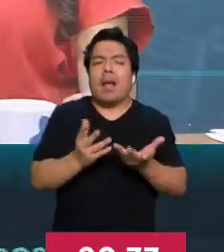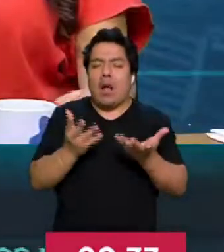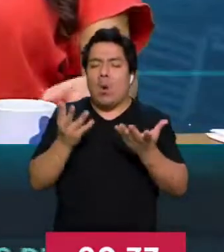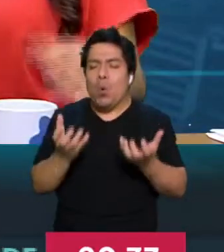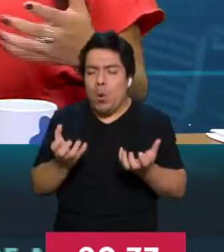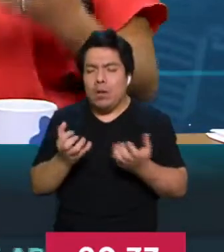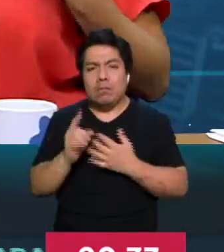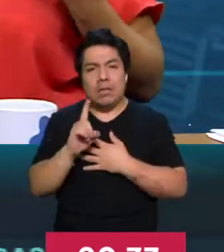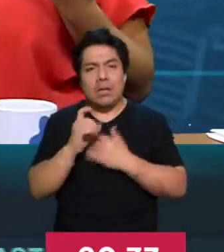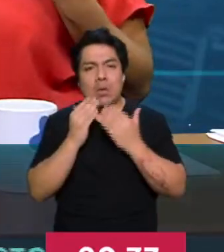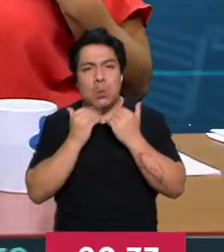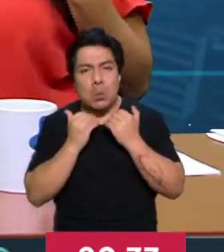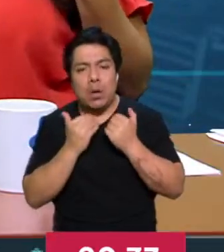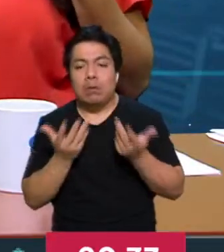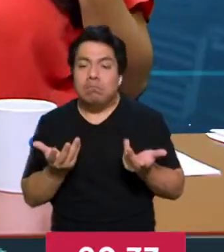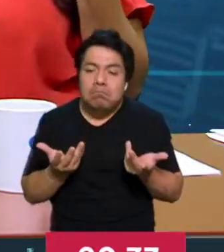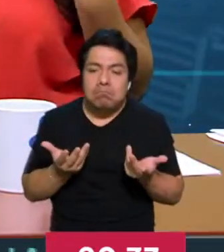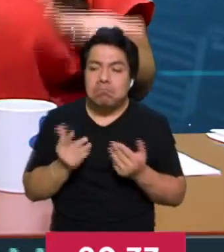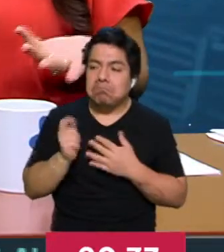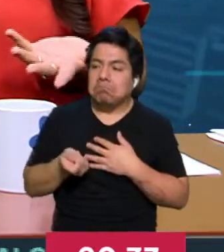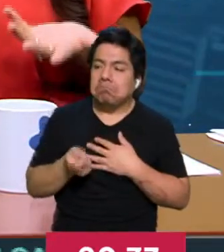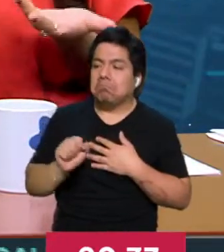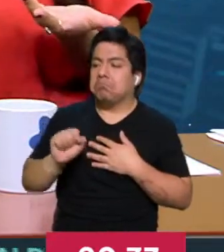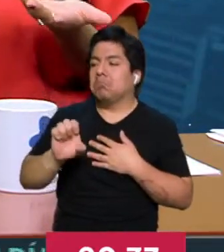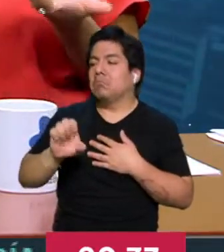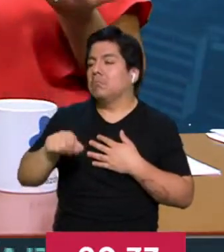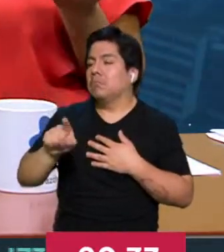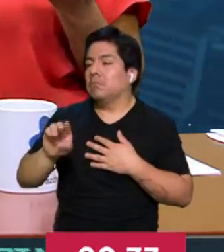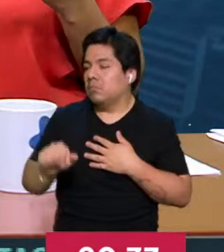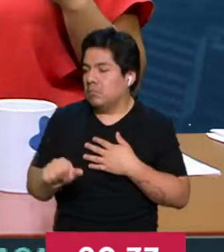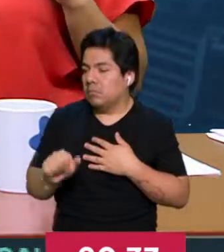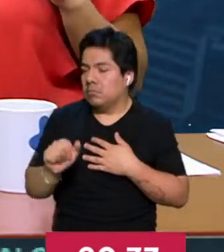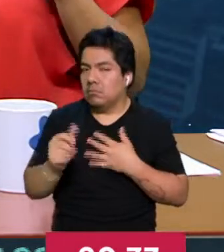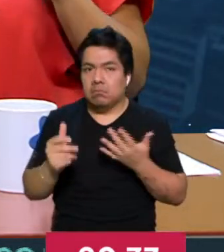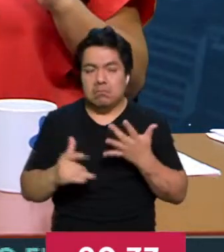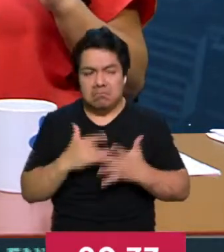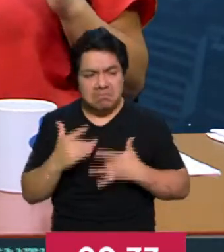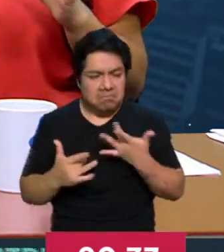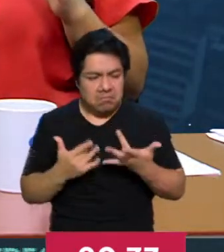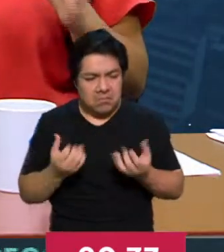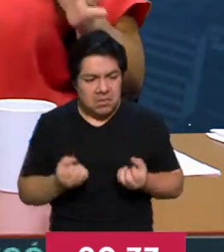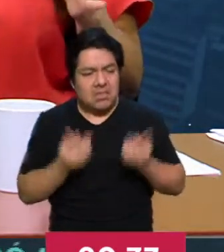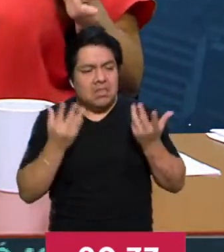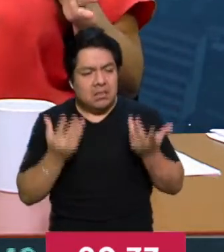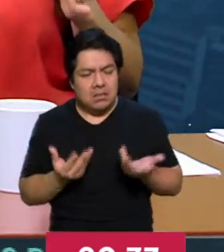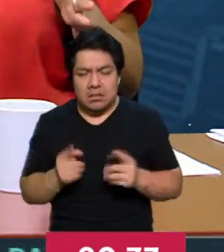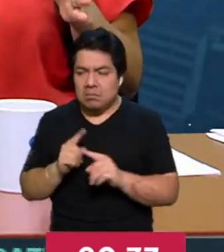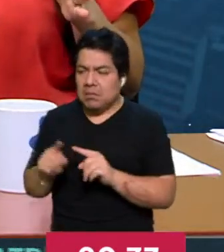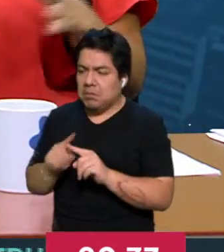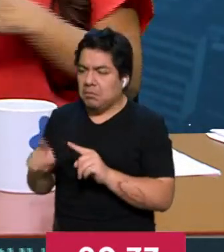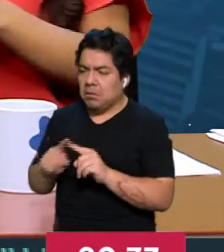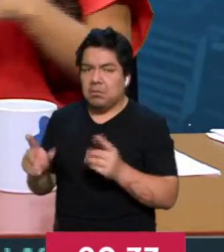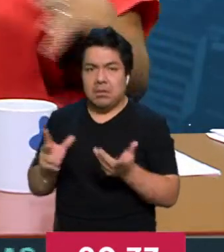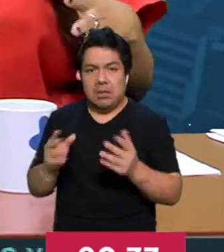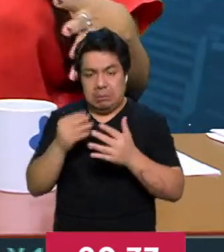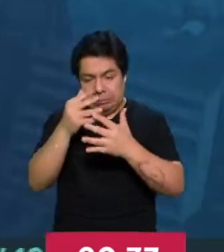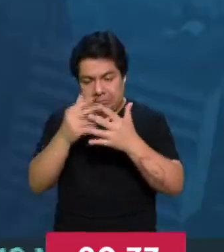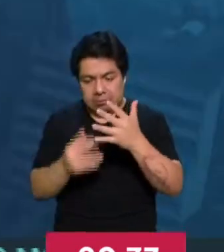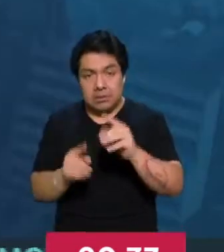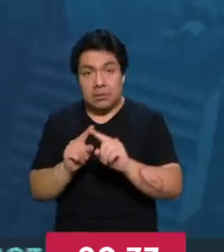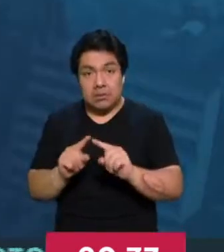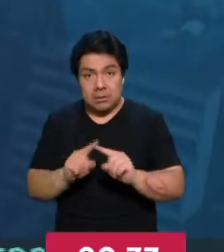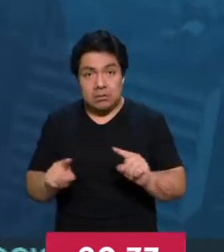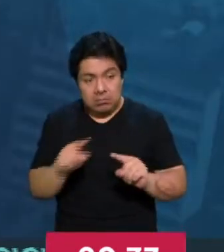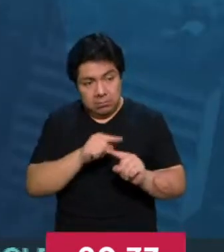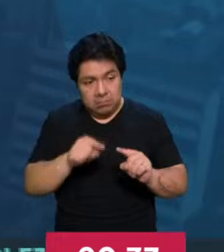pues como la gente que no sabe específicamente del tema, como que no sabe cuántos tipos de sequía existen, y existen diversos tipos que